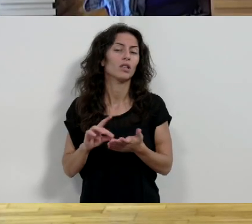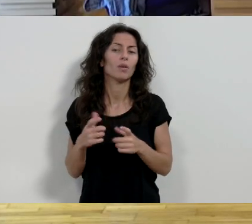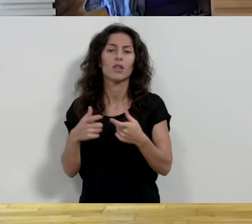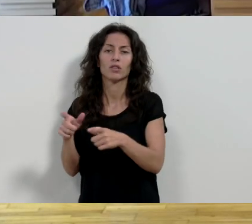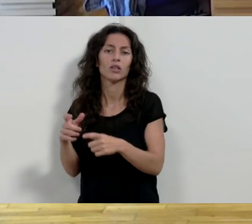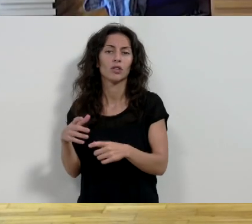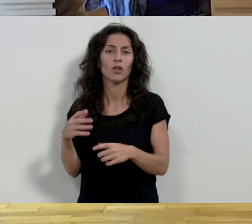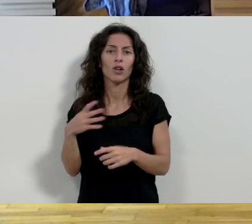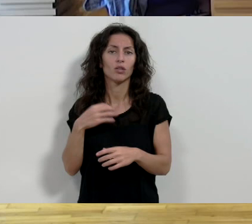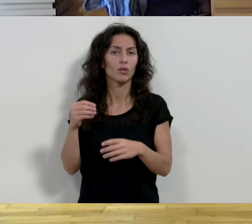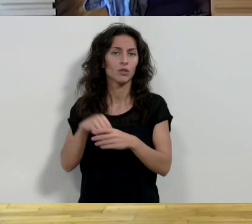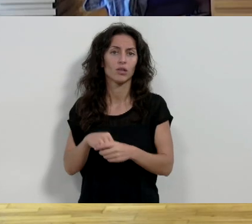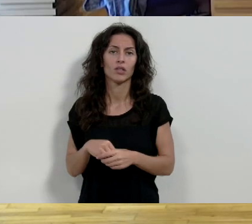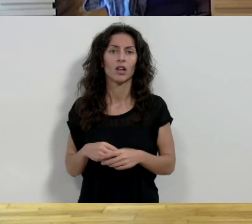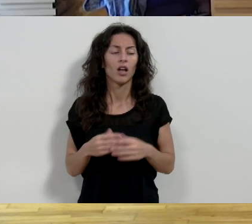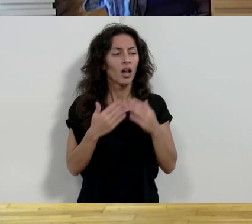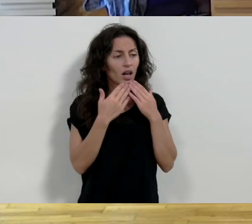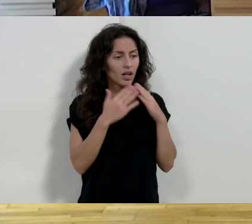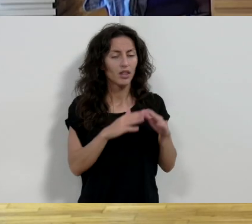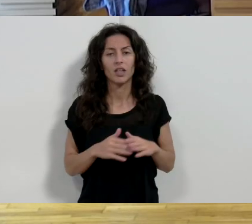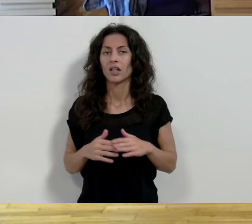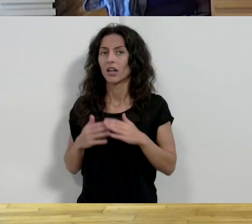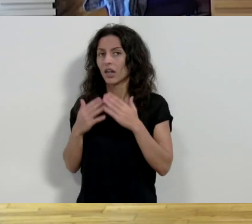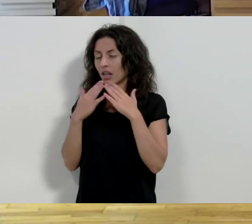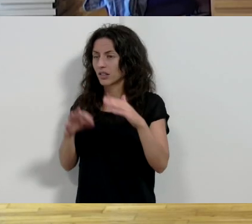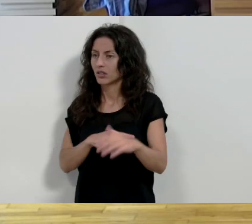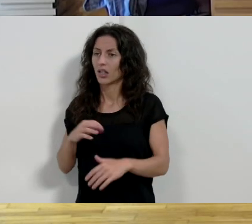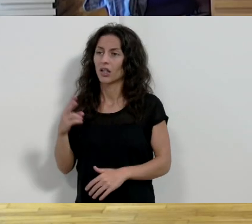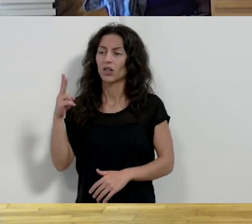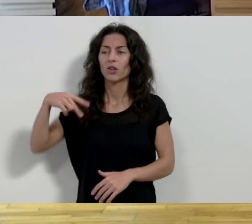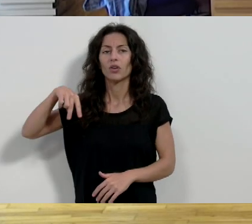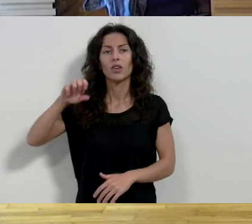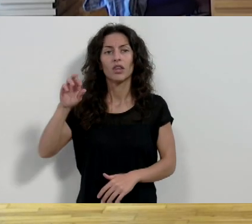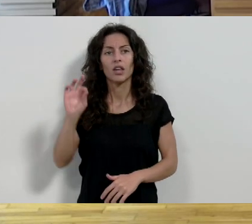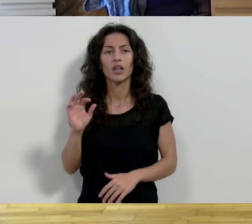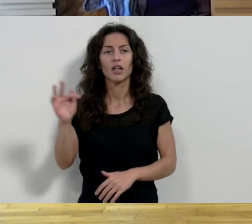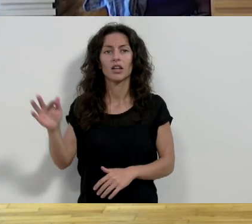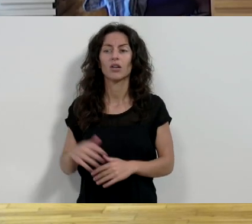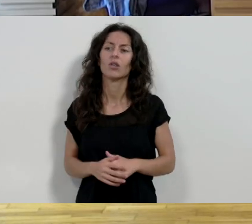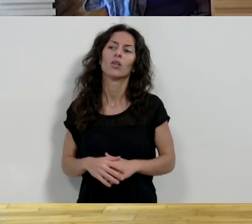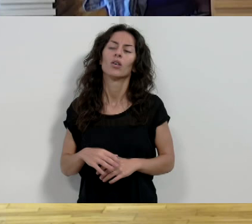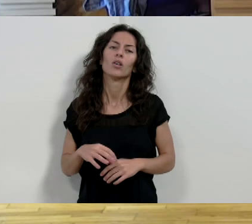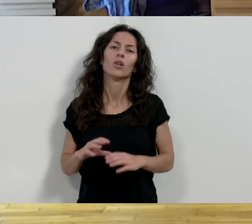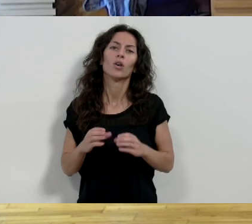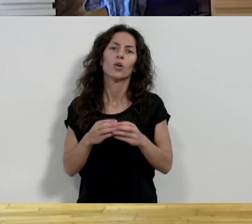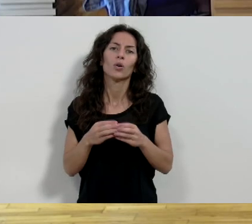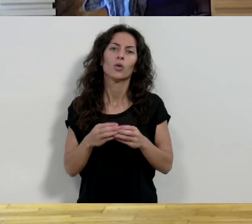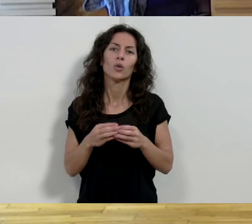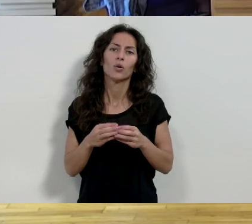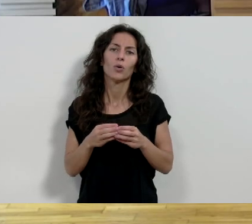Gracias, señora Roncero. No desea intervenir, pues por parte de Vox, por parte de Unidas Podemos, tiene la palabra su portavoz, la señora